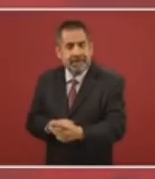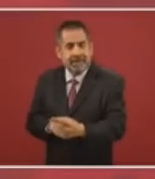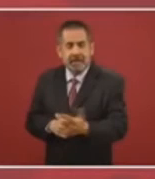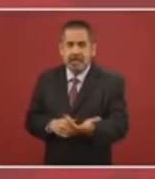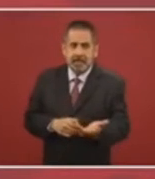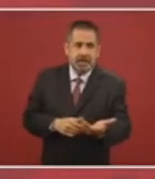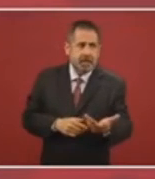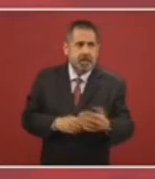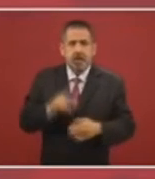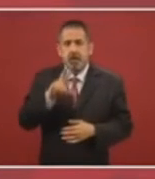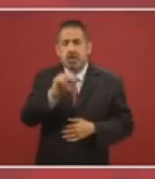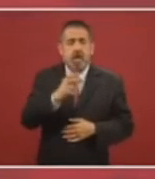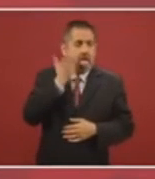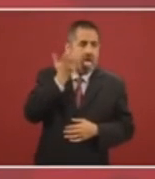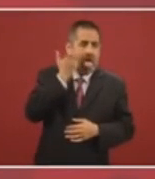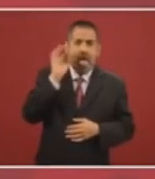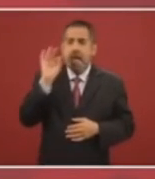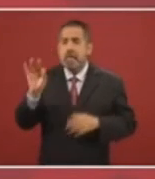no sopilotear,